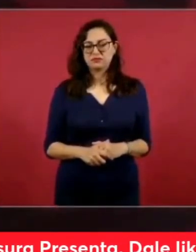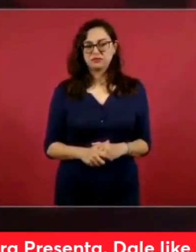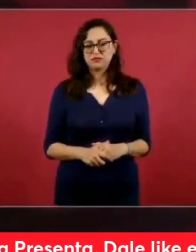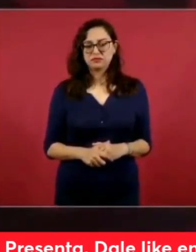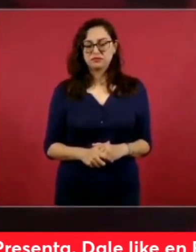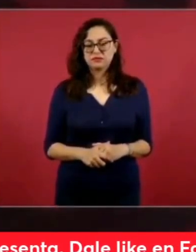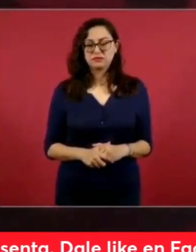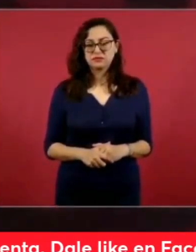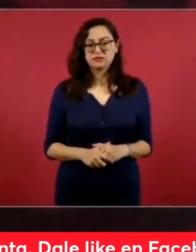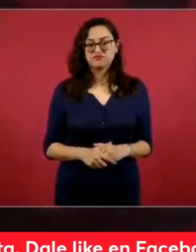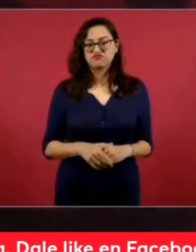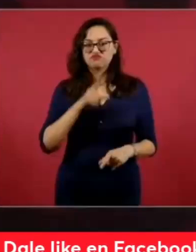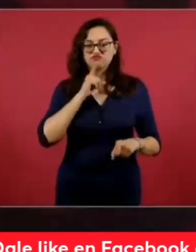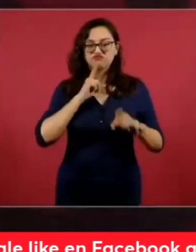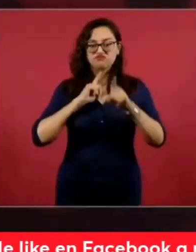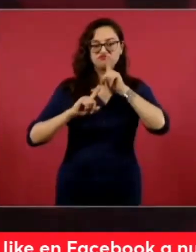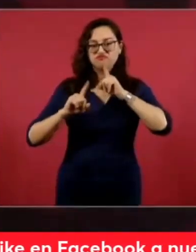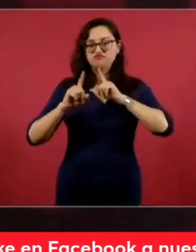muy pocos,